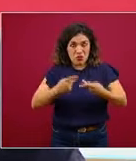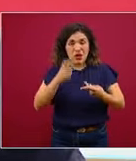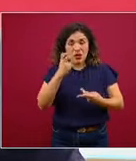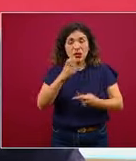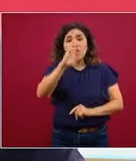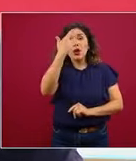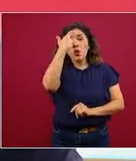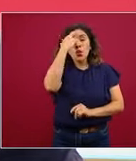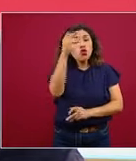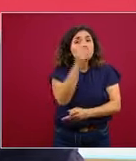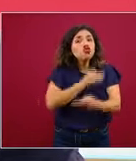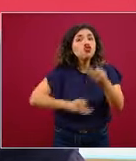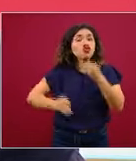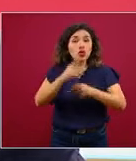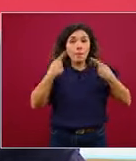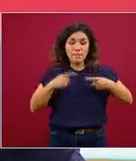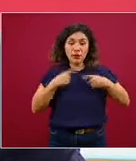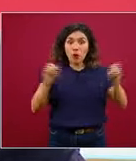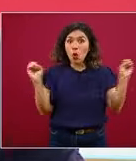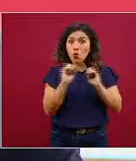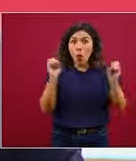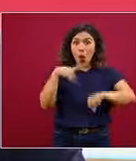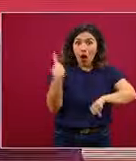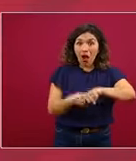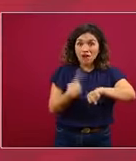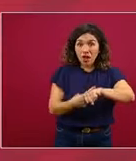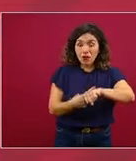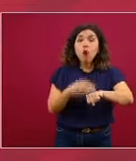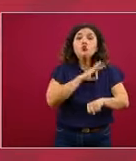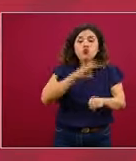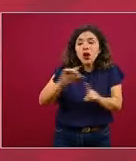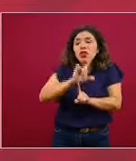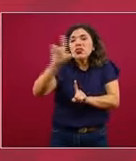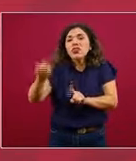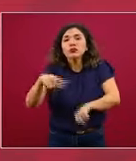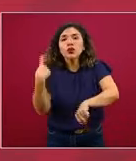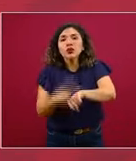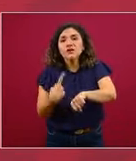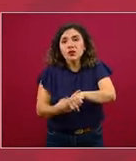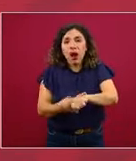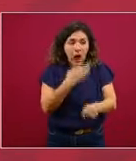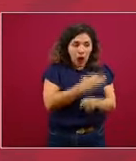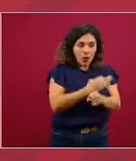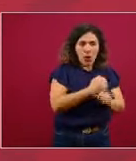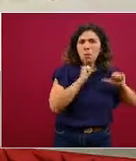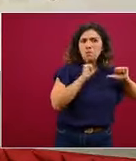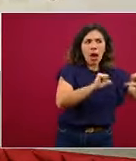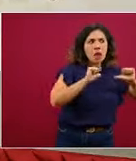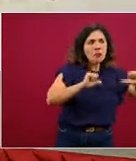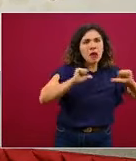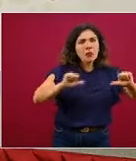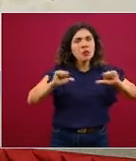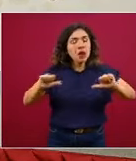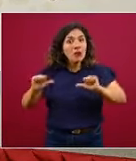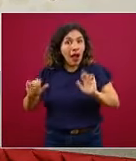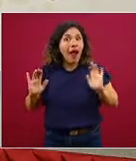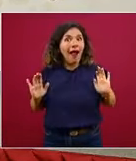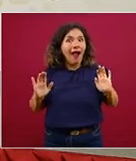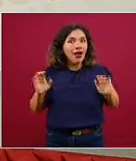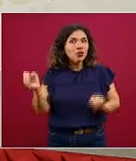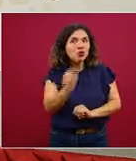que todos los que no hemos enfermado estamos en posibilidad de hacerlo, o sea, todos los que no hemos enfermado somos población que lo